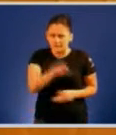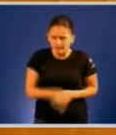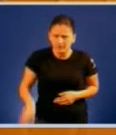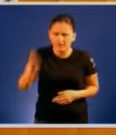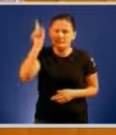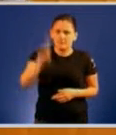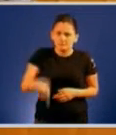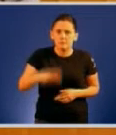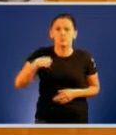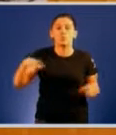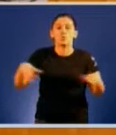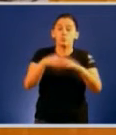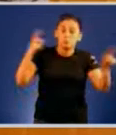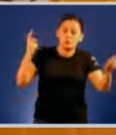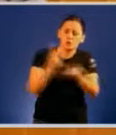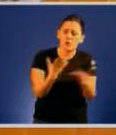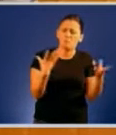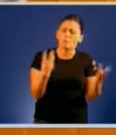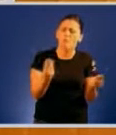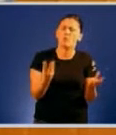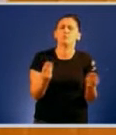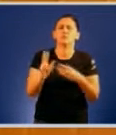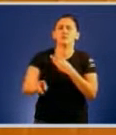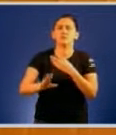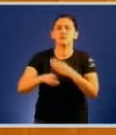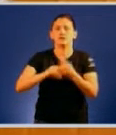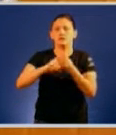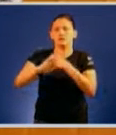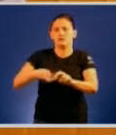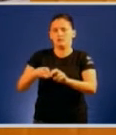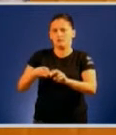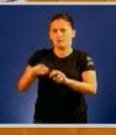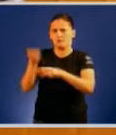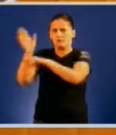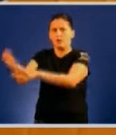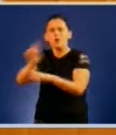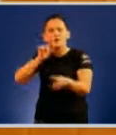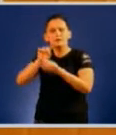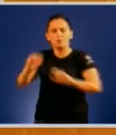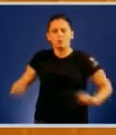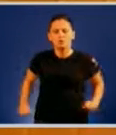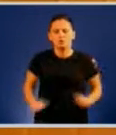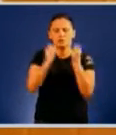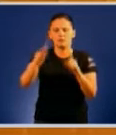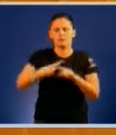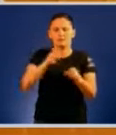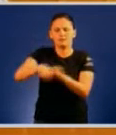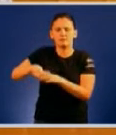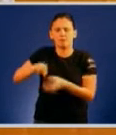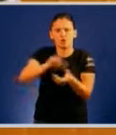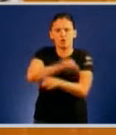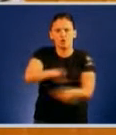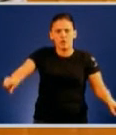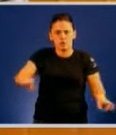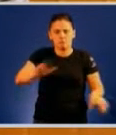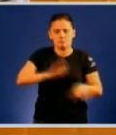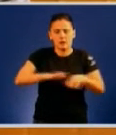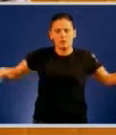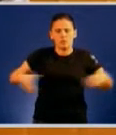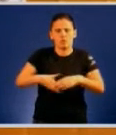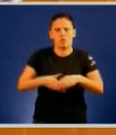Insistimos, tamén desde a oposición fixemos varias emendas para rescatar a participación e o protagonismo da cidadanía as comunidades